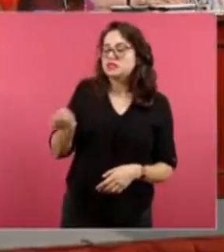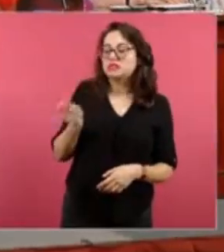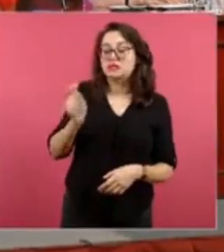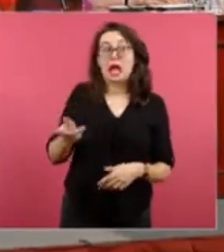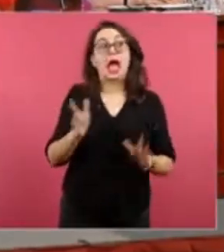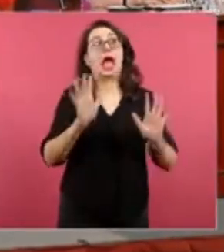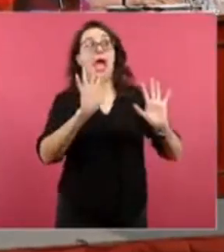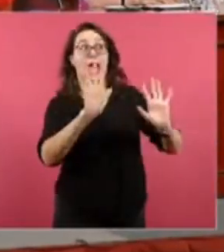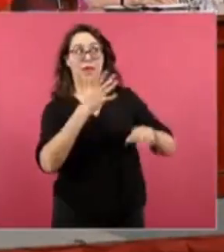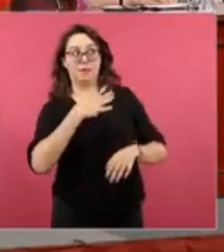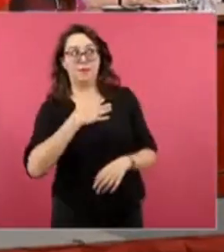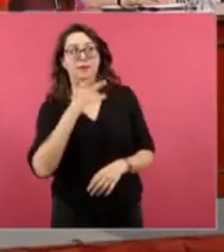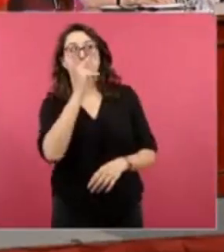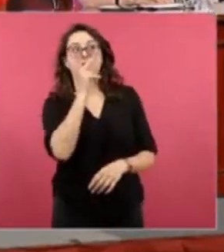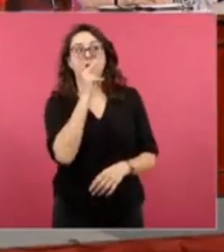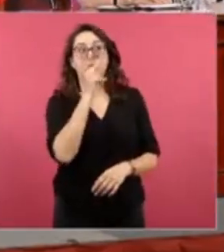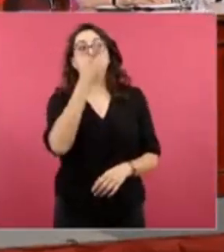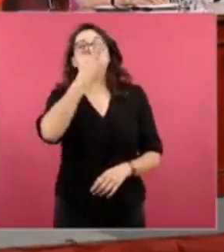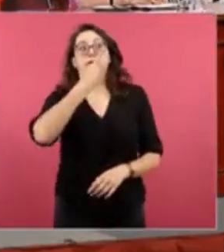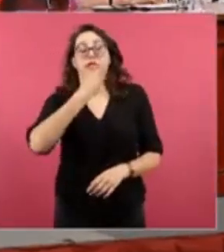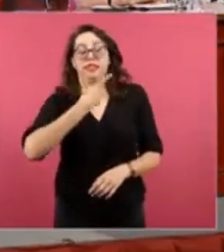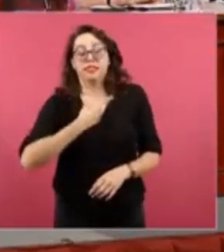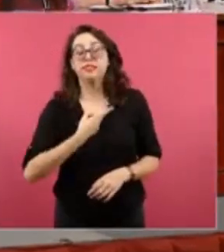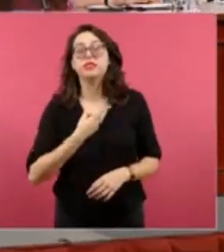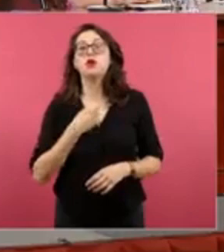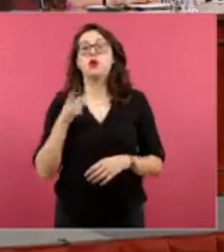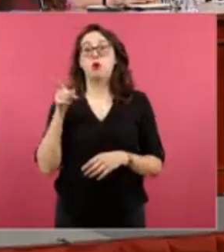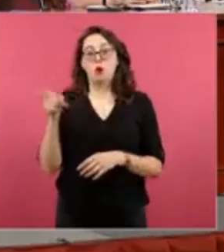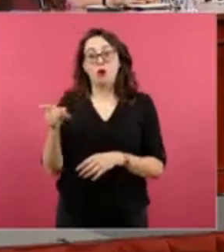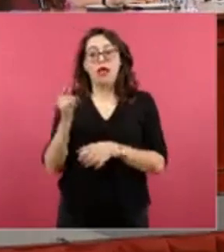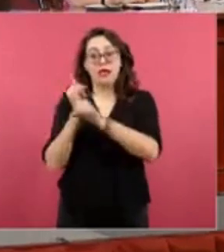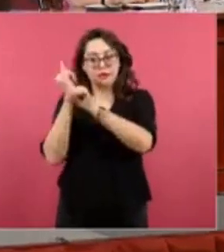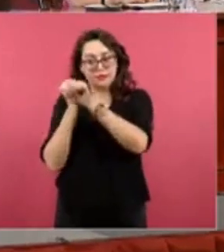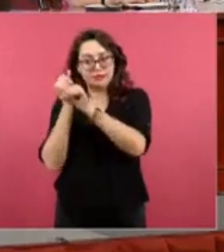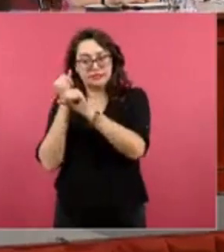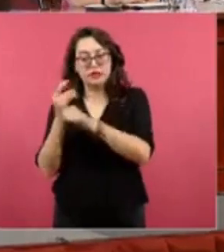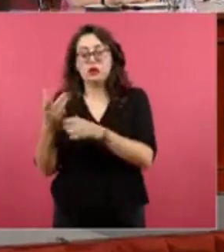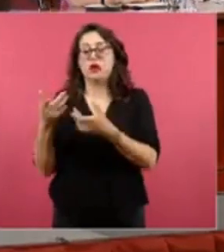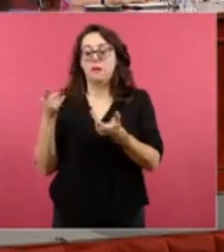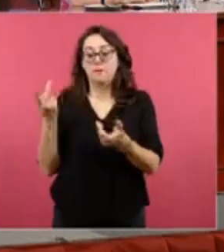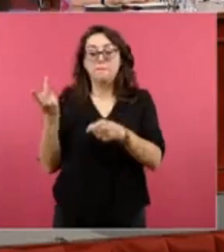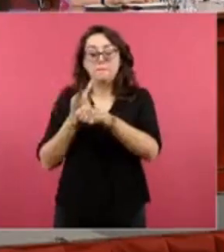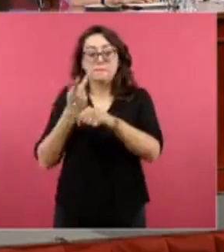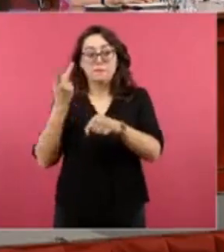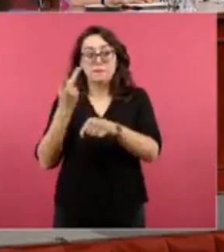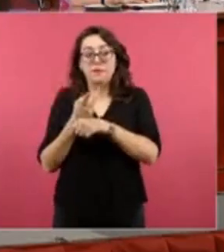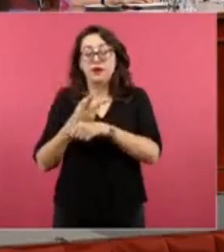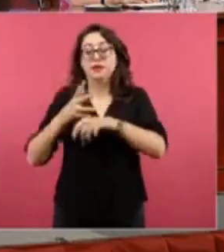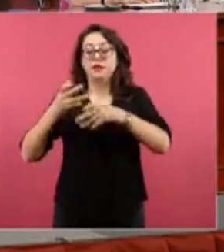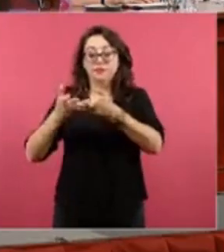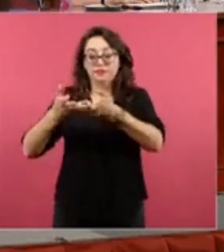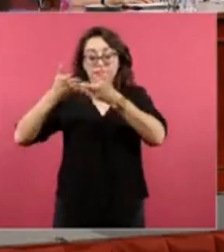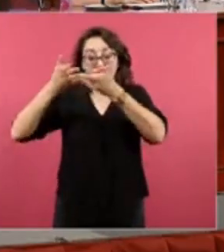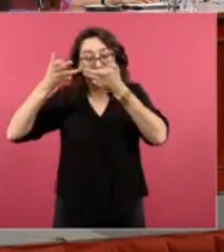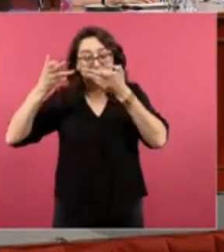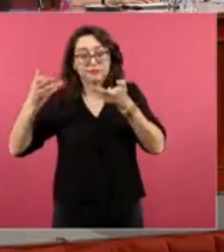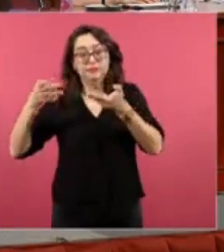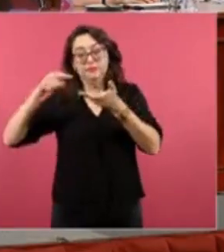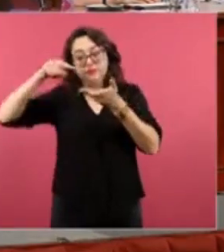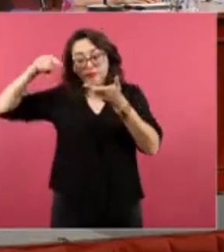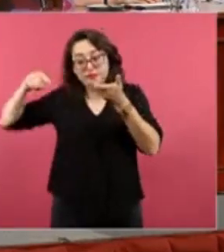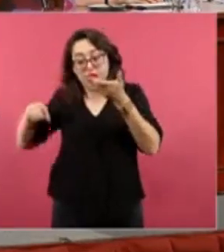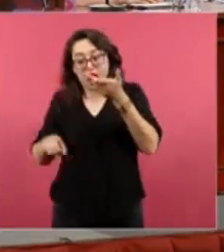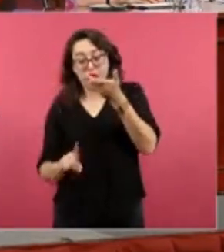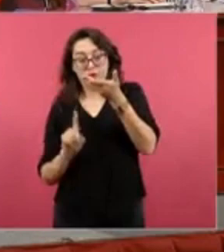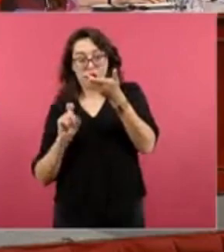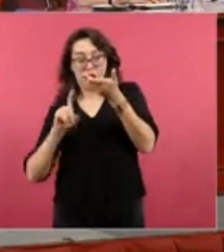puso a investigar. Y dice ahí que es por la extracción exacerbada o exagerada de que